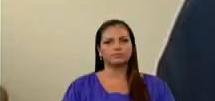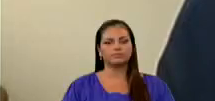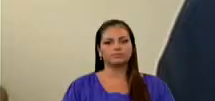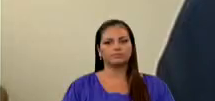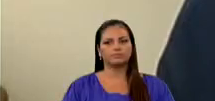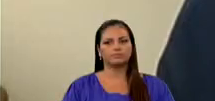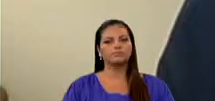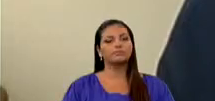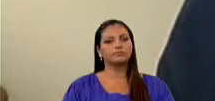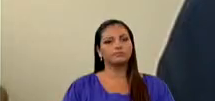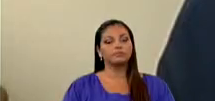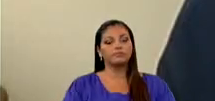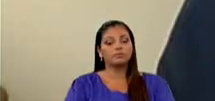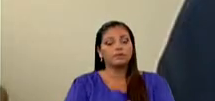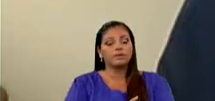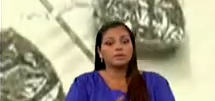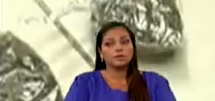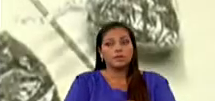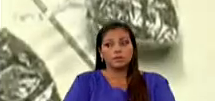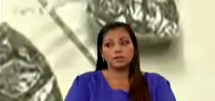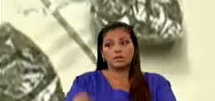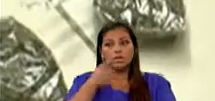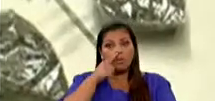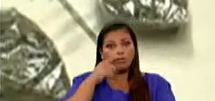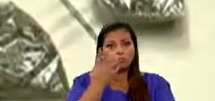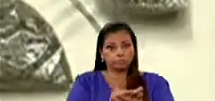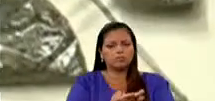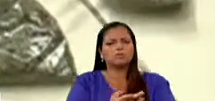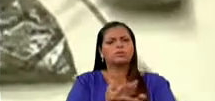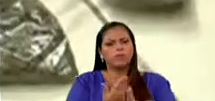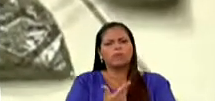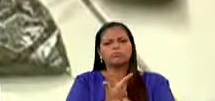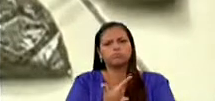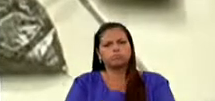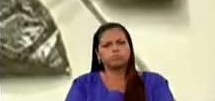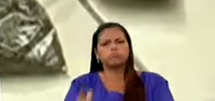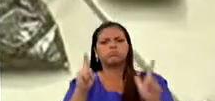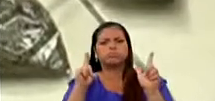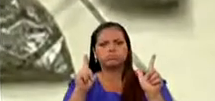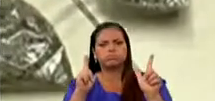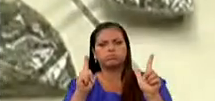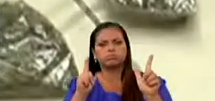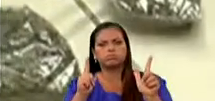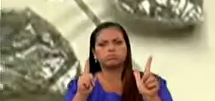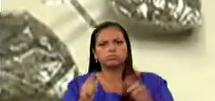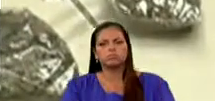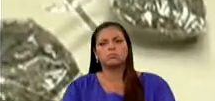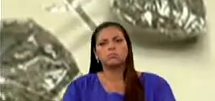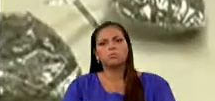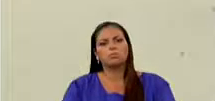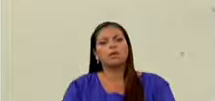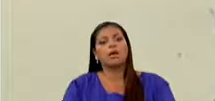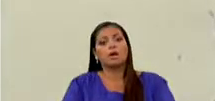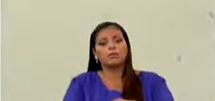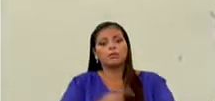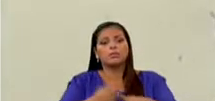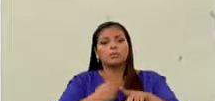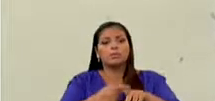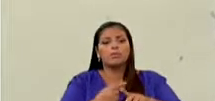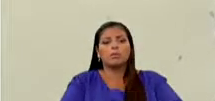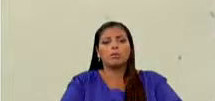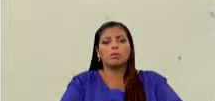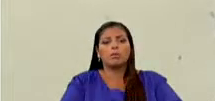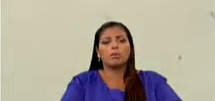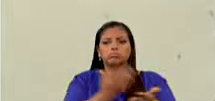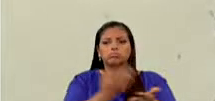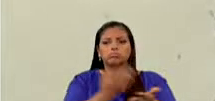atrás recuperó su libertad un ciudadano con el alias de Bala U. pasó 8 meses en prisión acusado de pertenecer